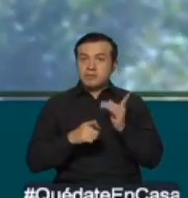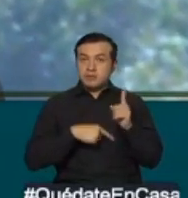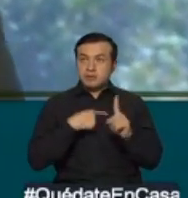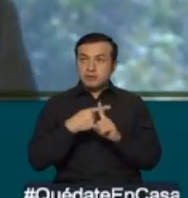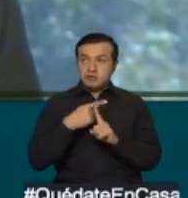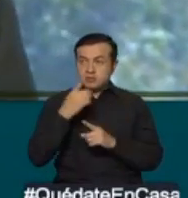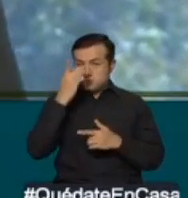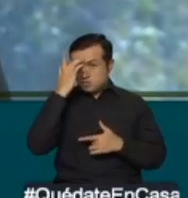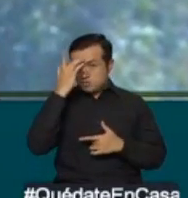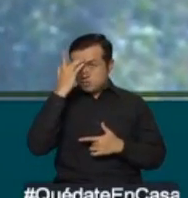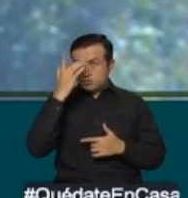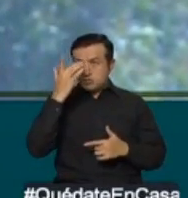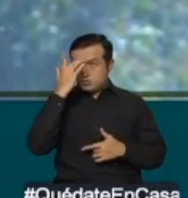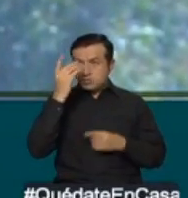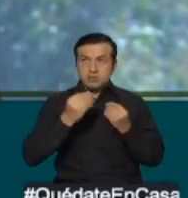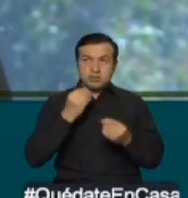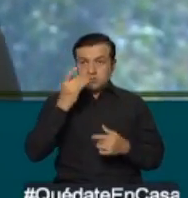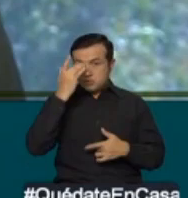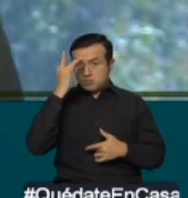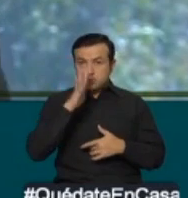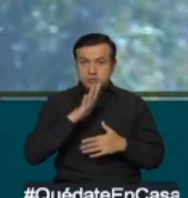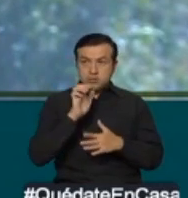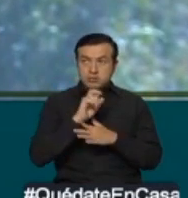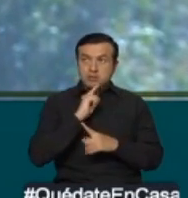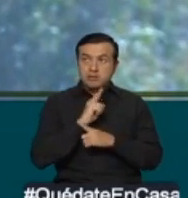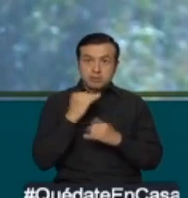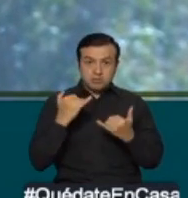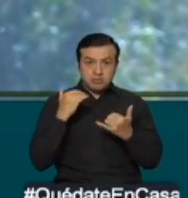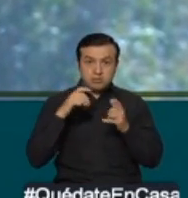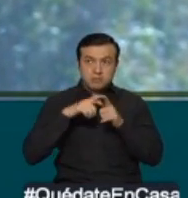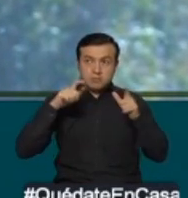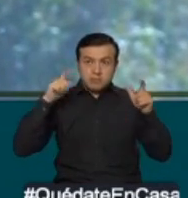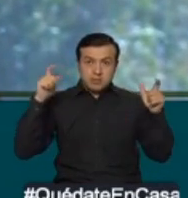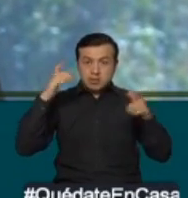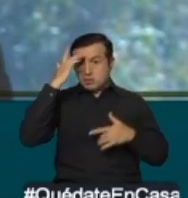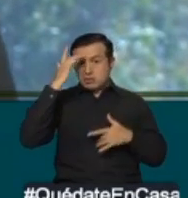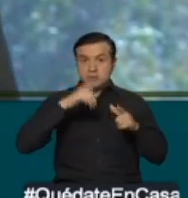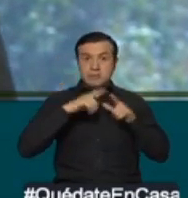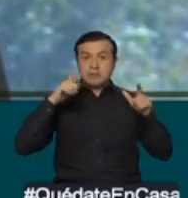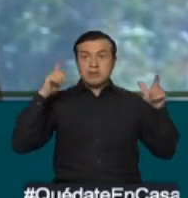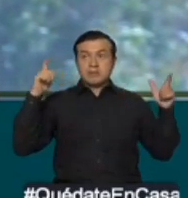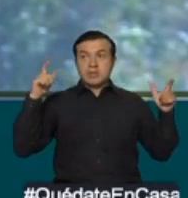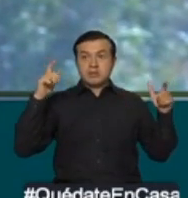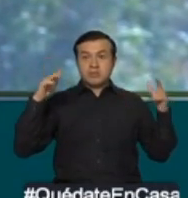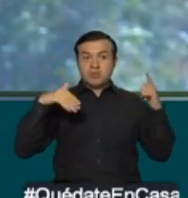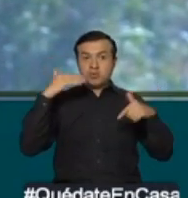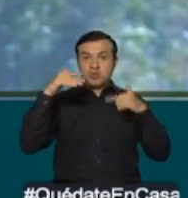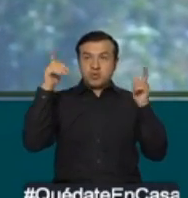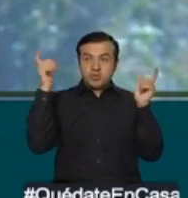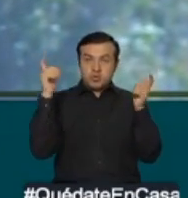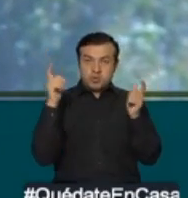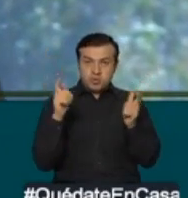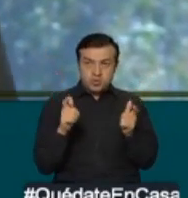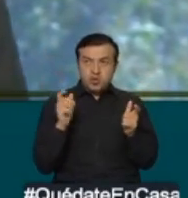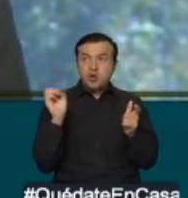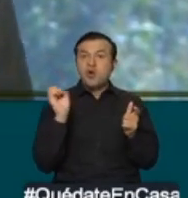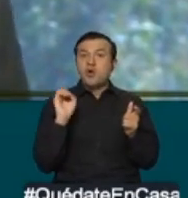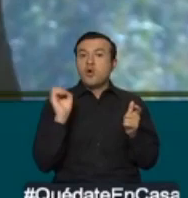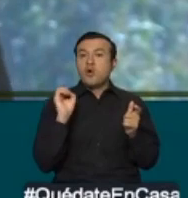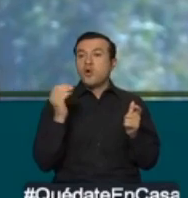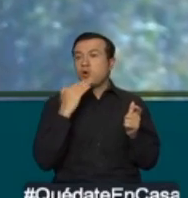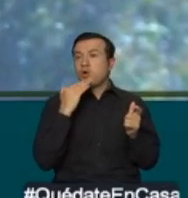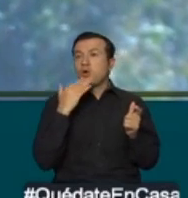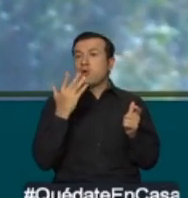de la enfermedad que debemos esperar los ecuatorianos que en estos días se incremente los casos y que luego progresivamente ya se disminuyan y